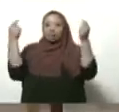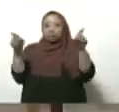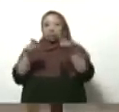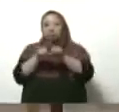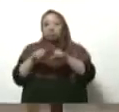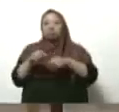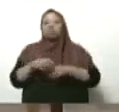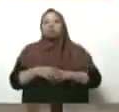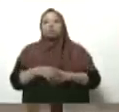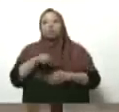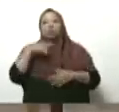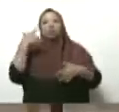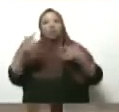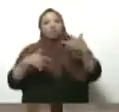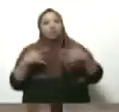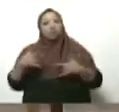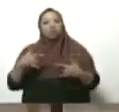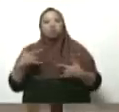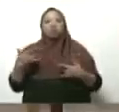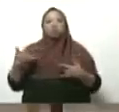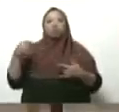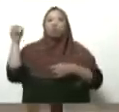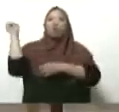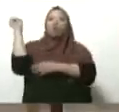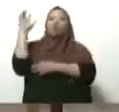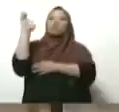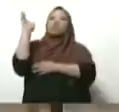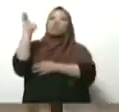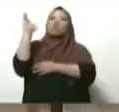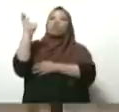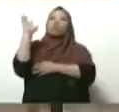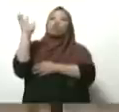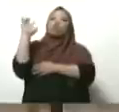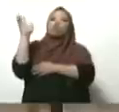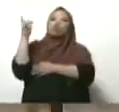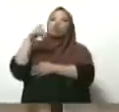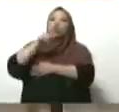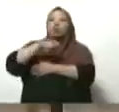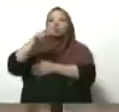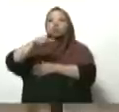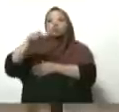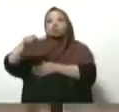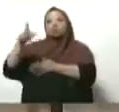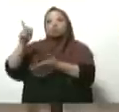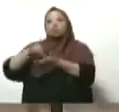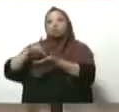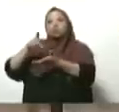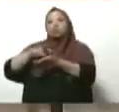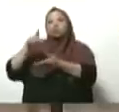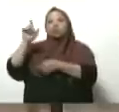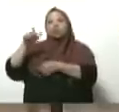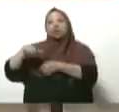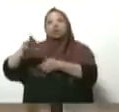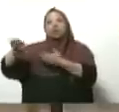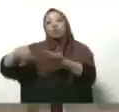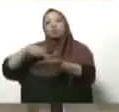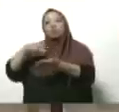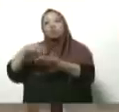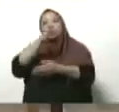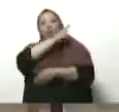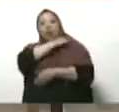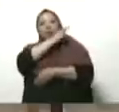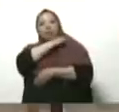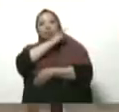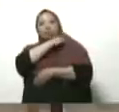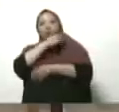evento central que haremos se va a organizar un gran foro con la participación del superintendente nacional antidrogas